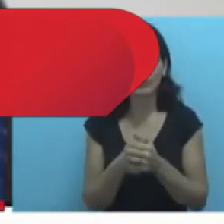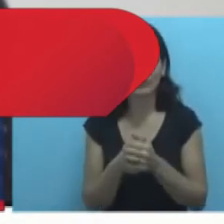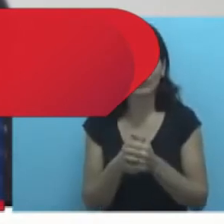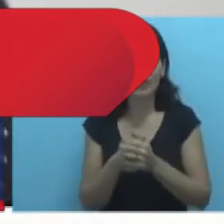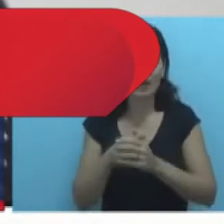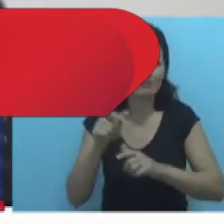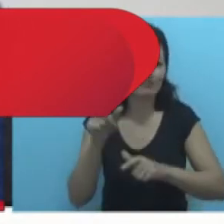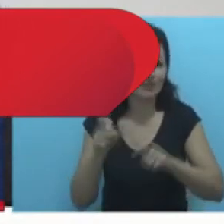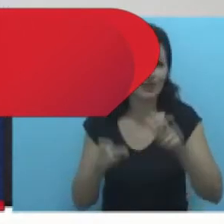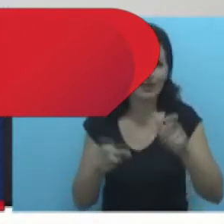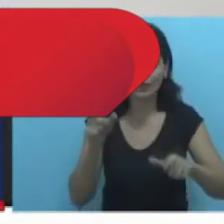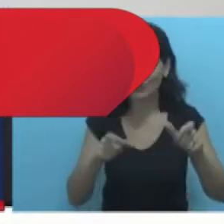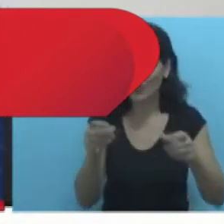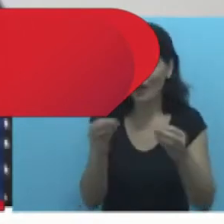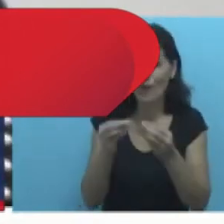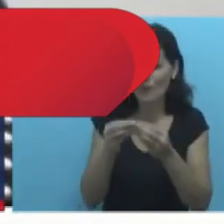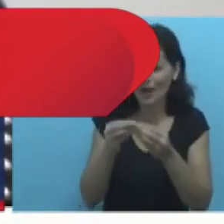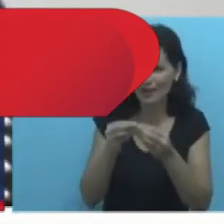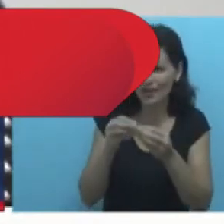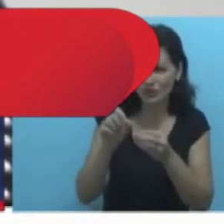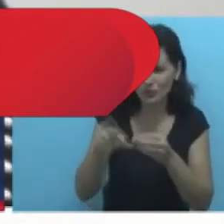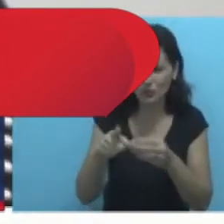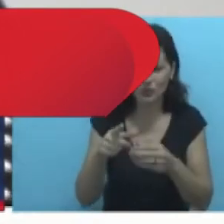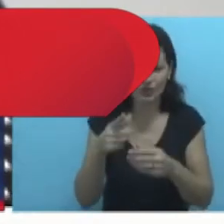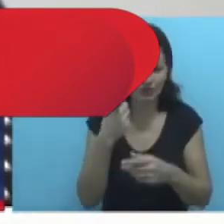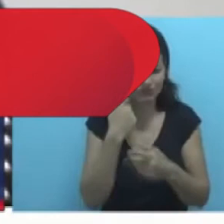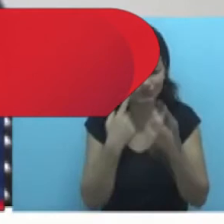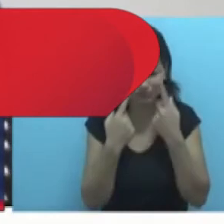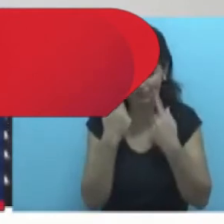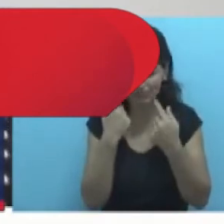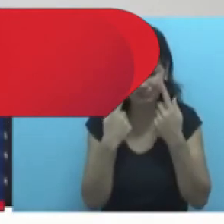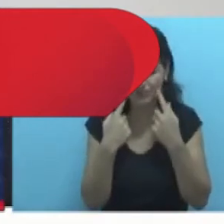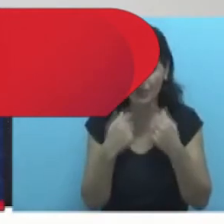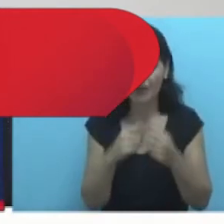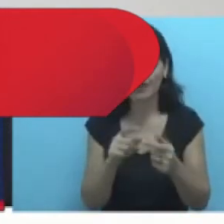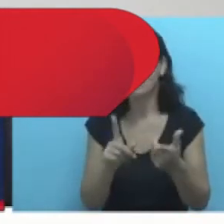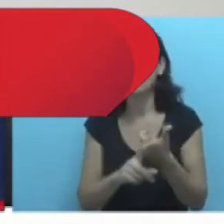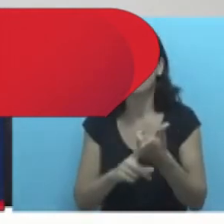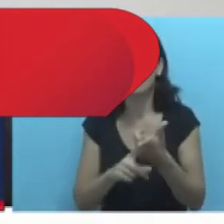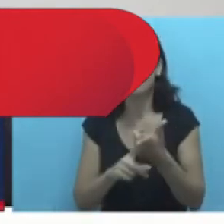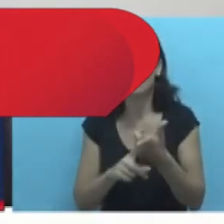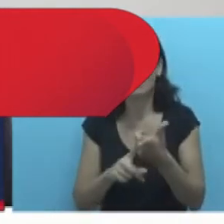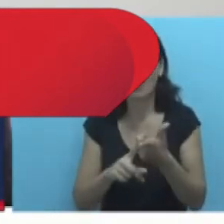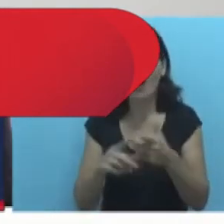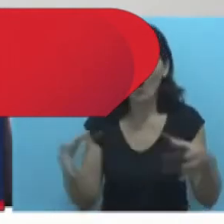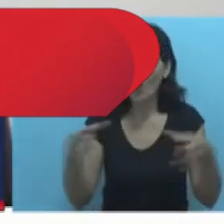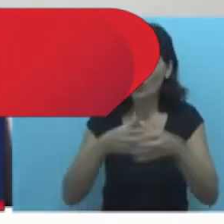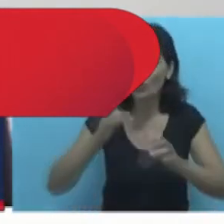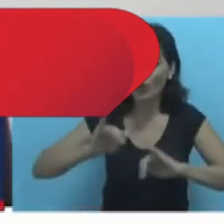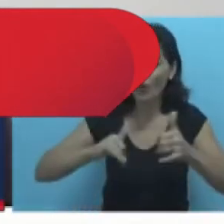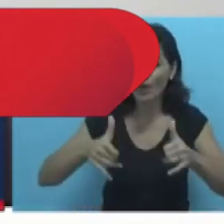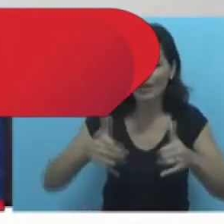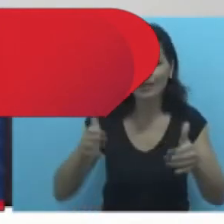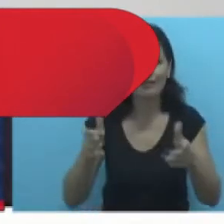desconsuelo de los compañeros más cercanos, la de la bandera sostenida por las juventudes socialistas,